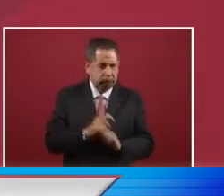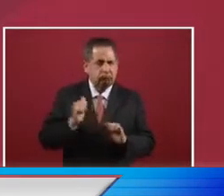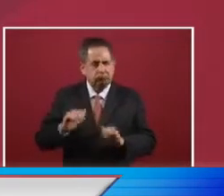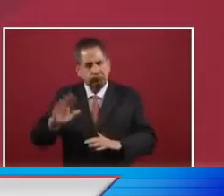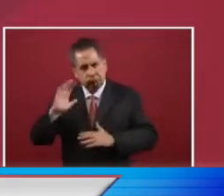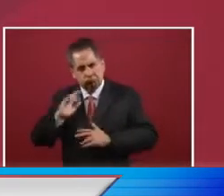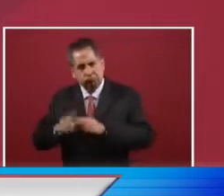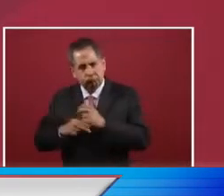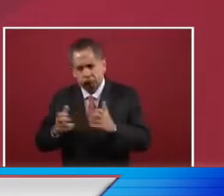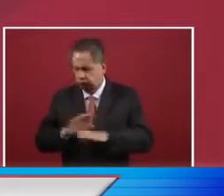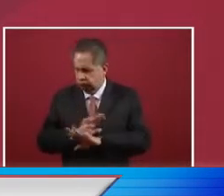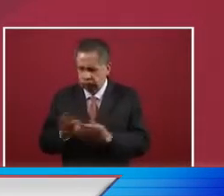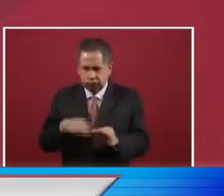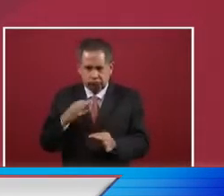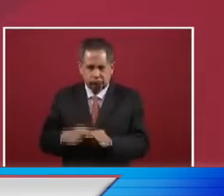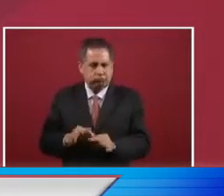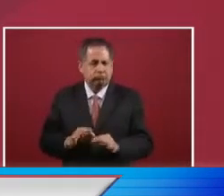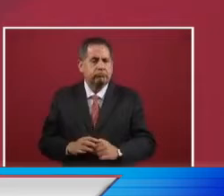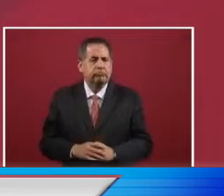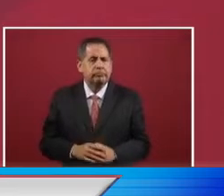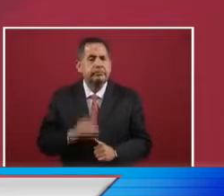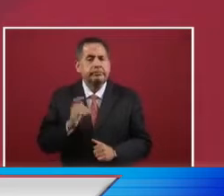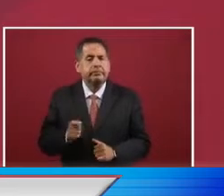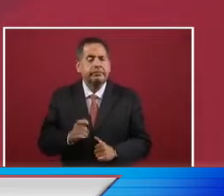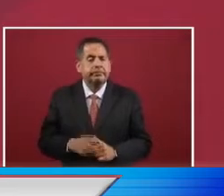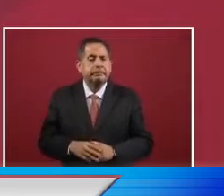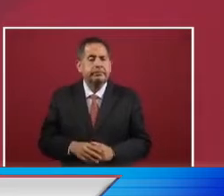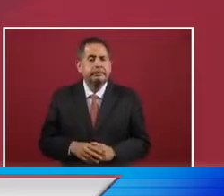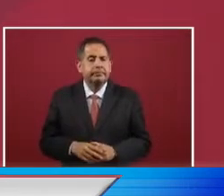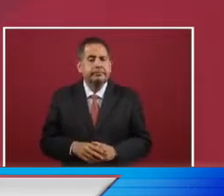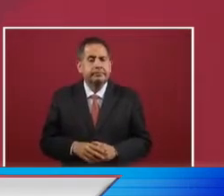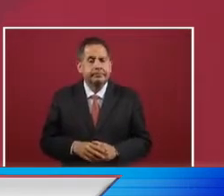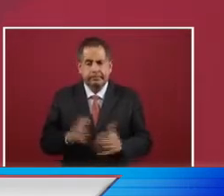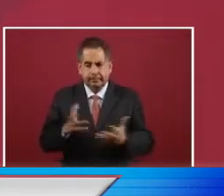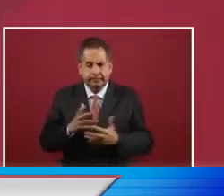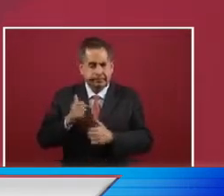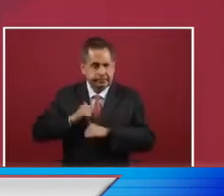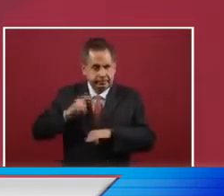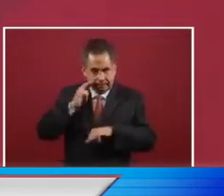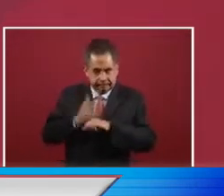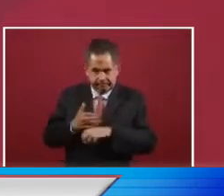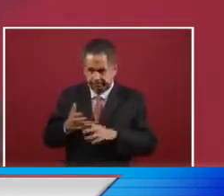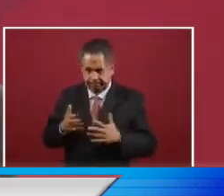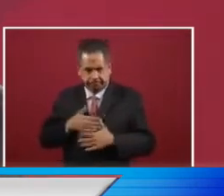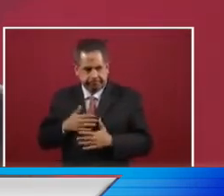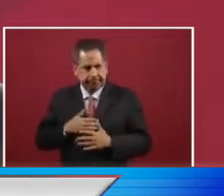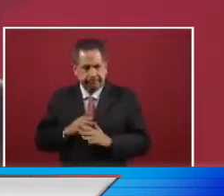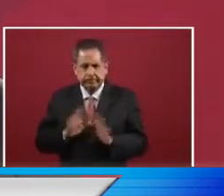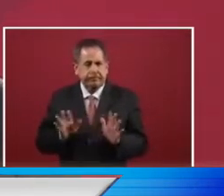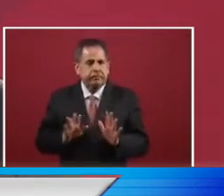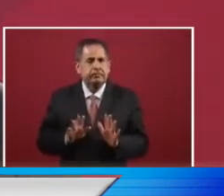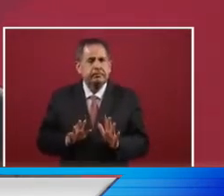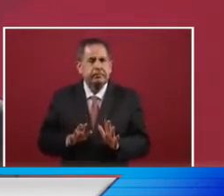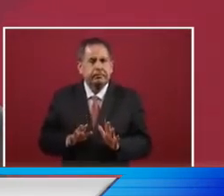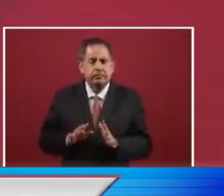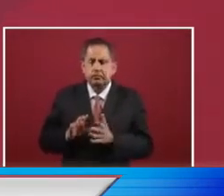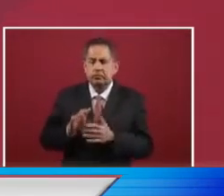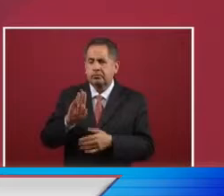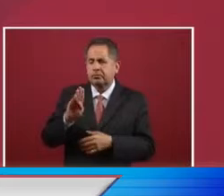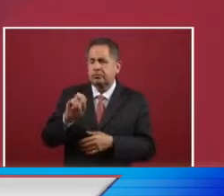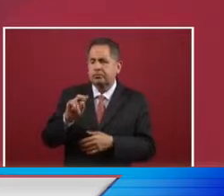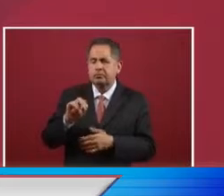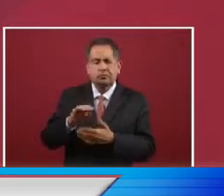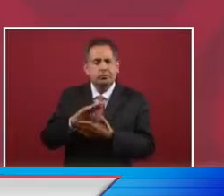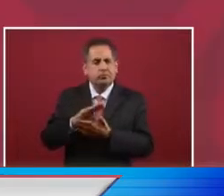del diálogo. El problema de la saturación del actual aeropuerto se resolverá con un ahorro de más de 100,000 millones de pesos. Esto se logrará con